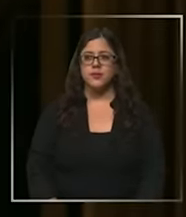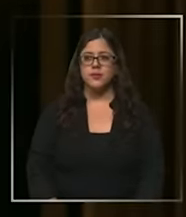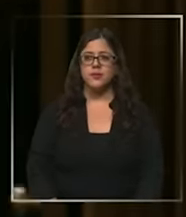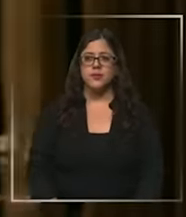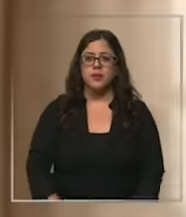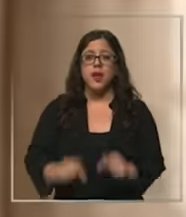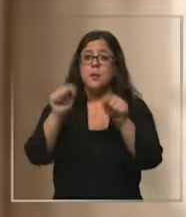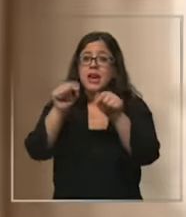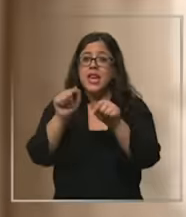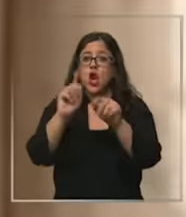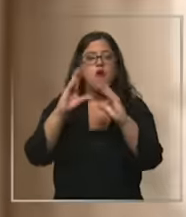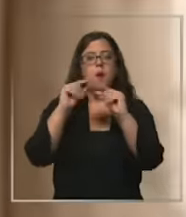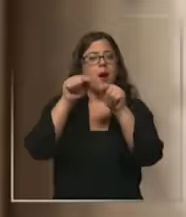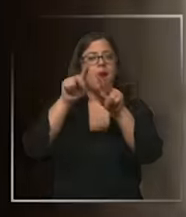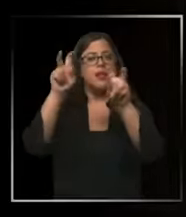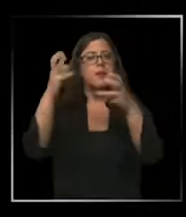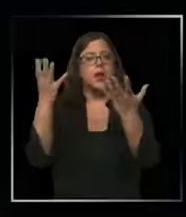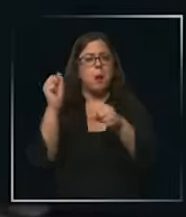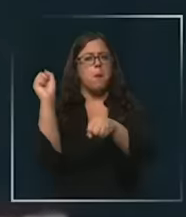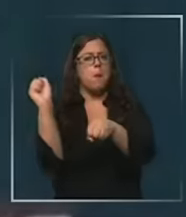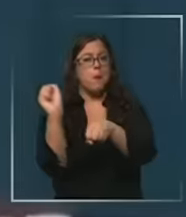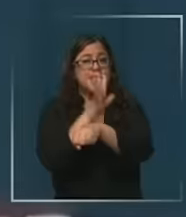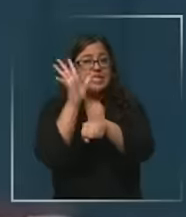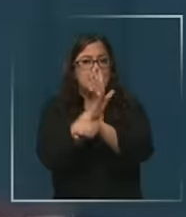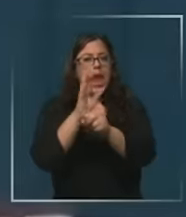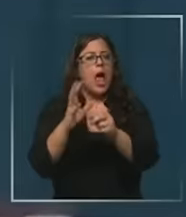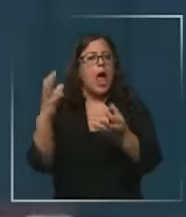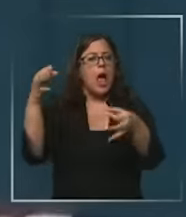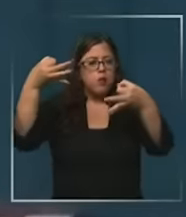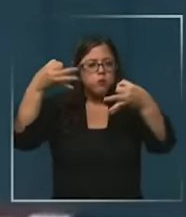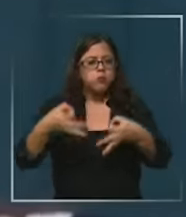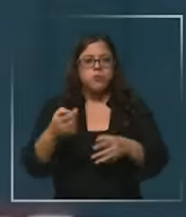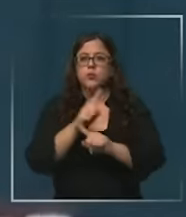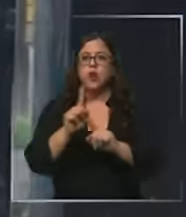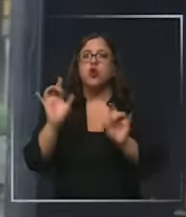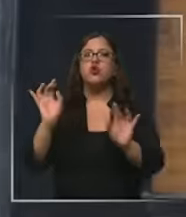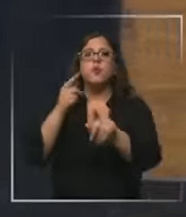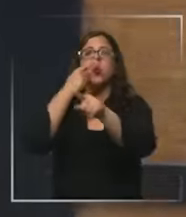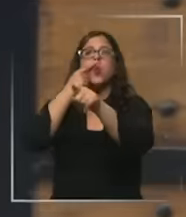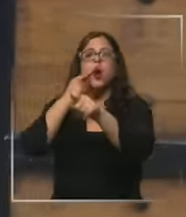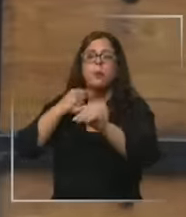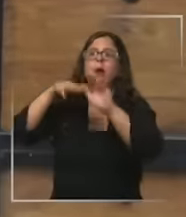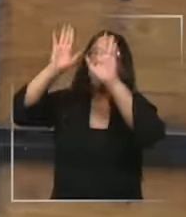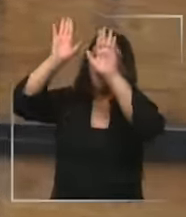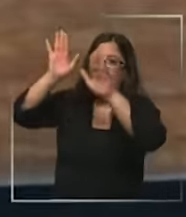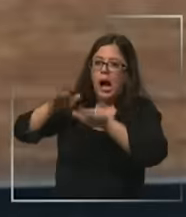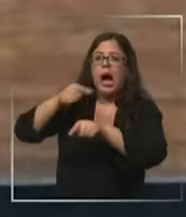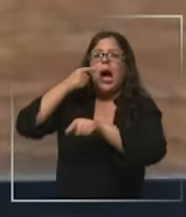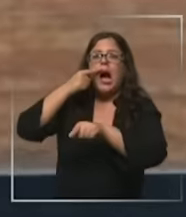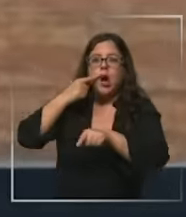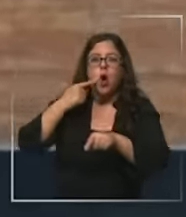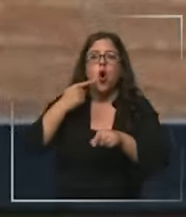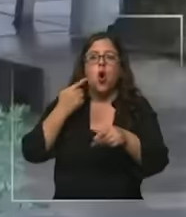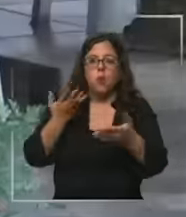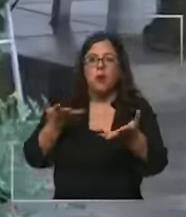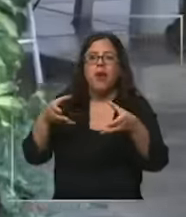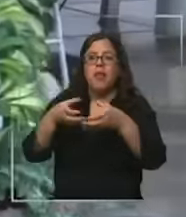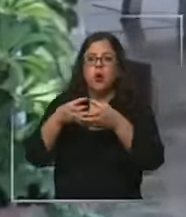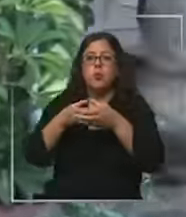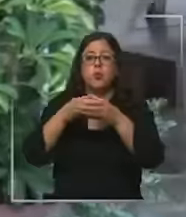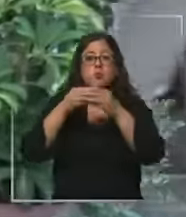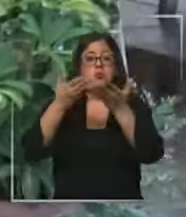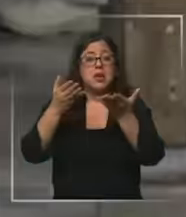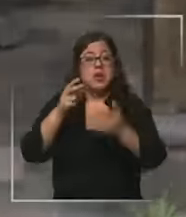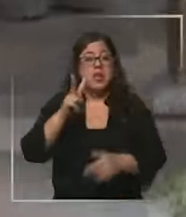Pero aquí no hablaremos de este éxito de cine, sino de un hombre que admiraba al capo de la mafia, pero hacía lo que Vito